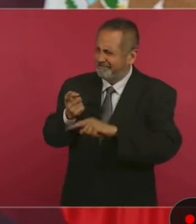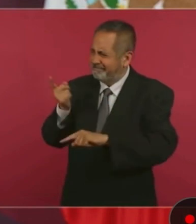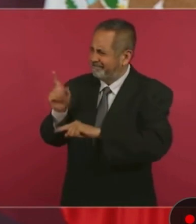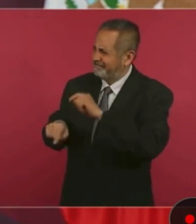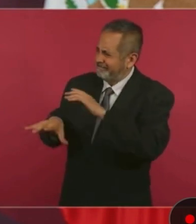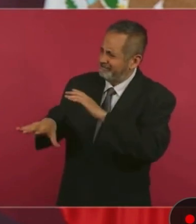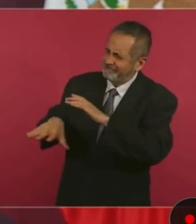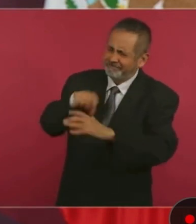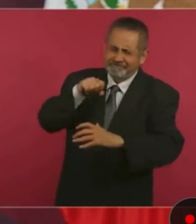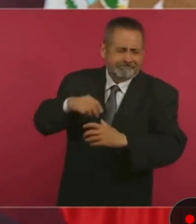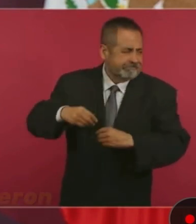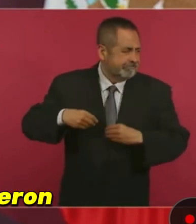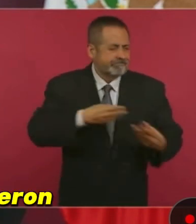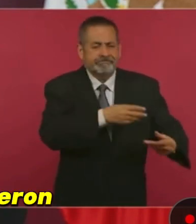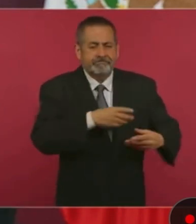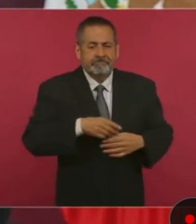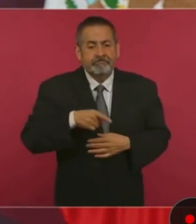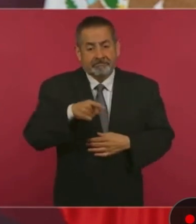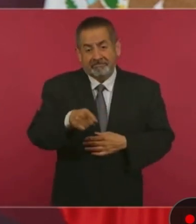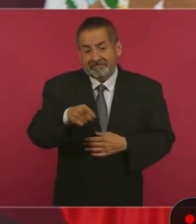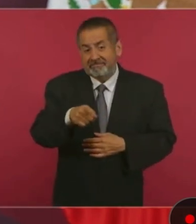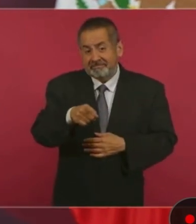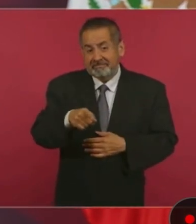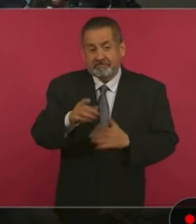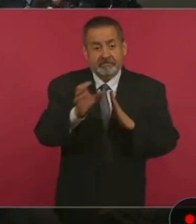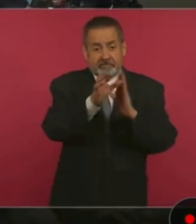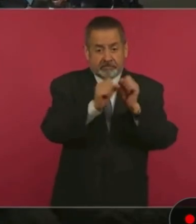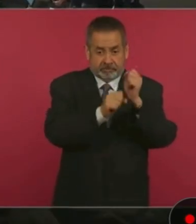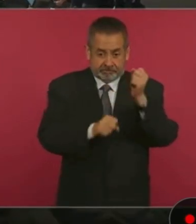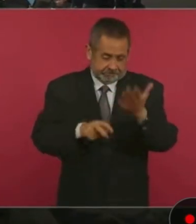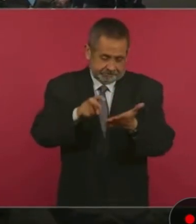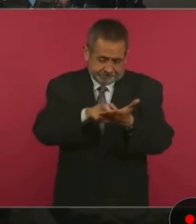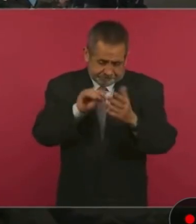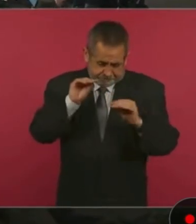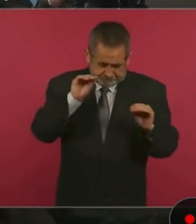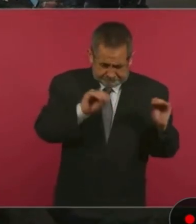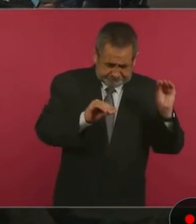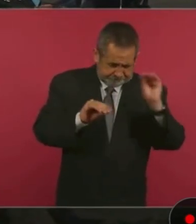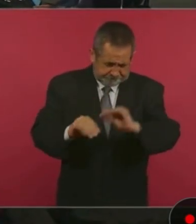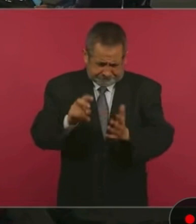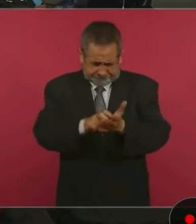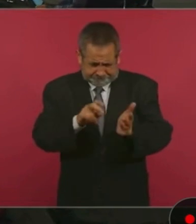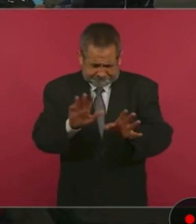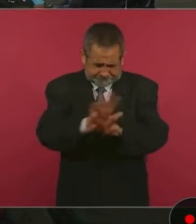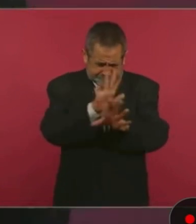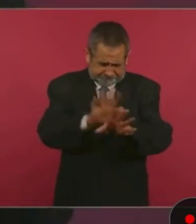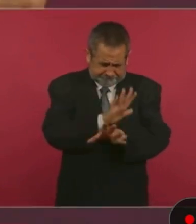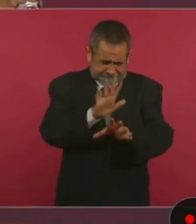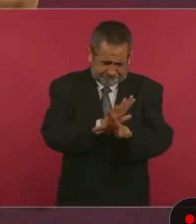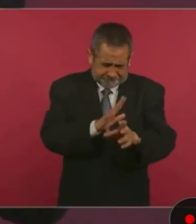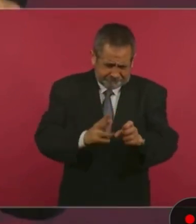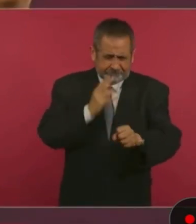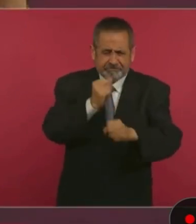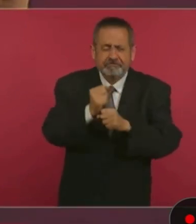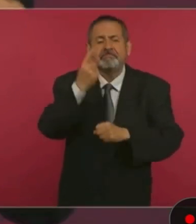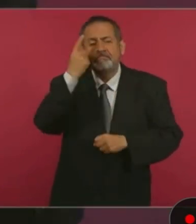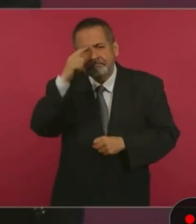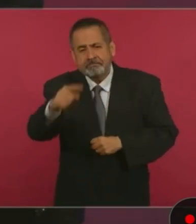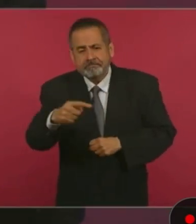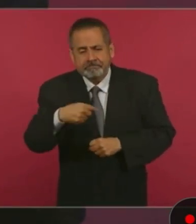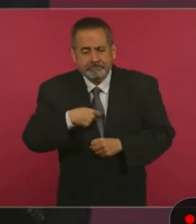las reformas a la Constitución se hicieron para legalizar el saqueo,